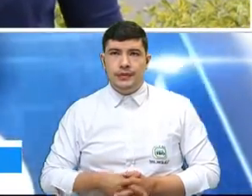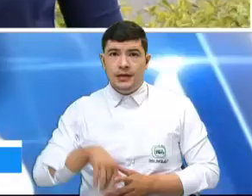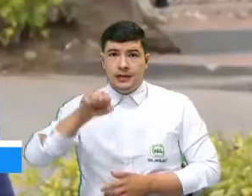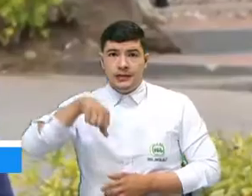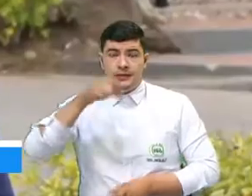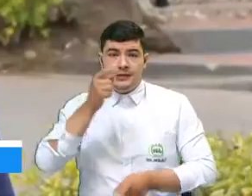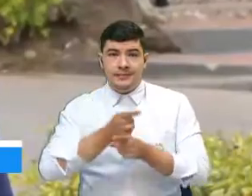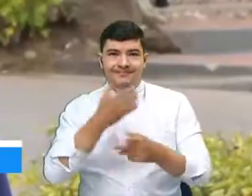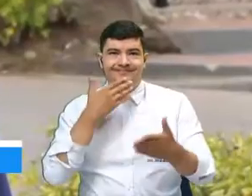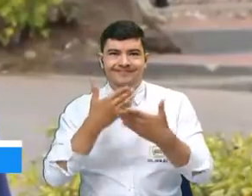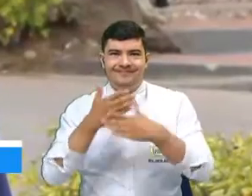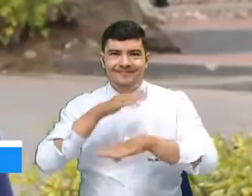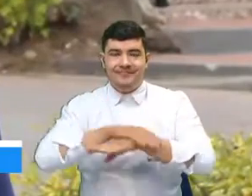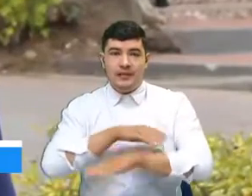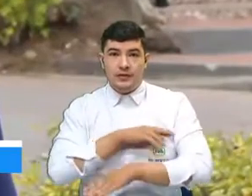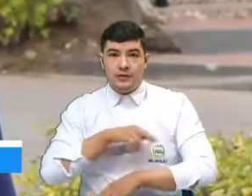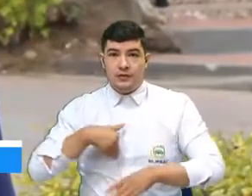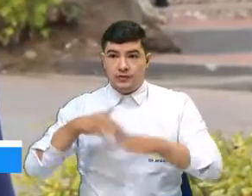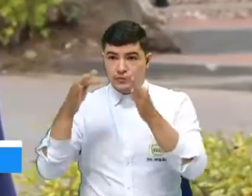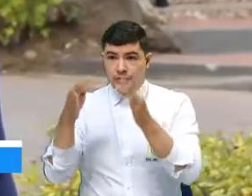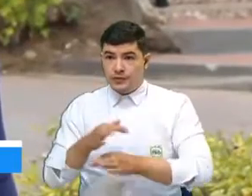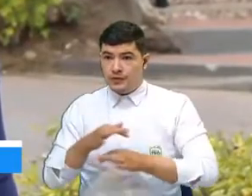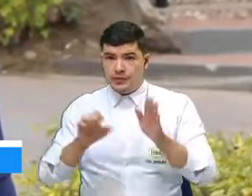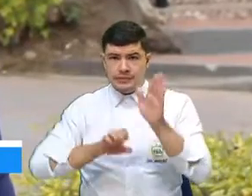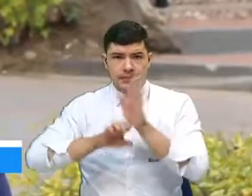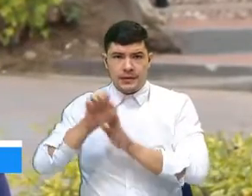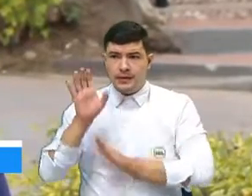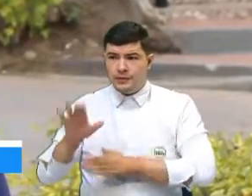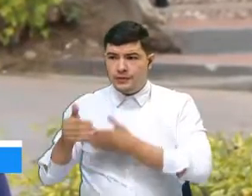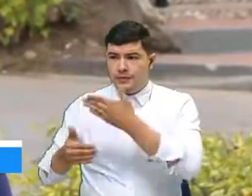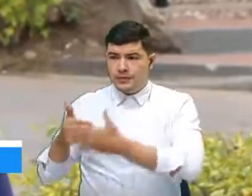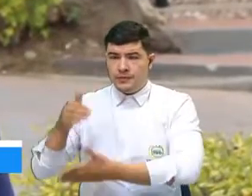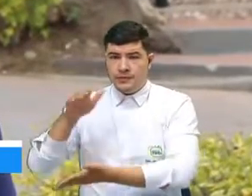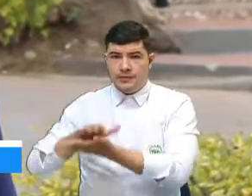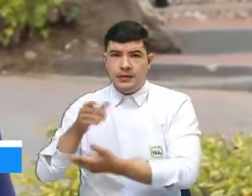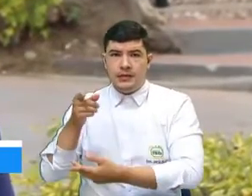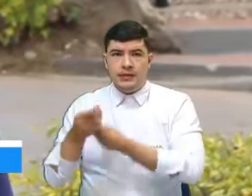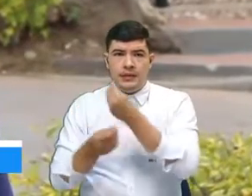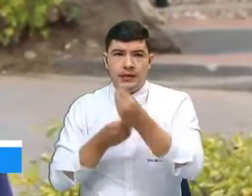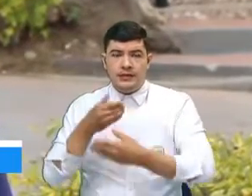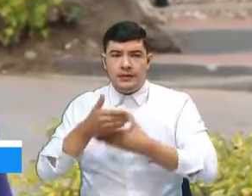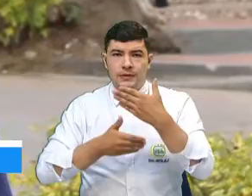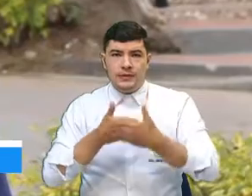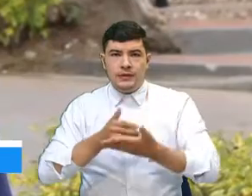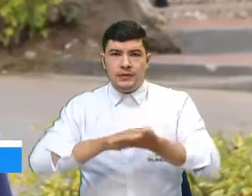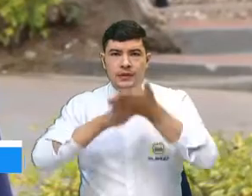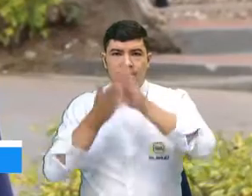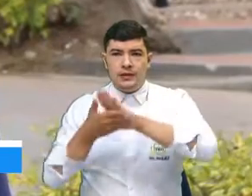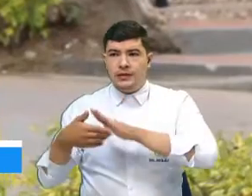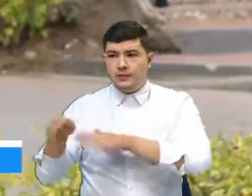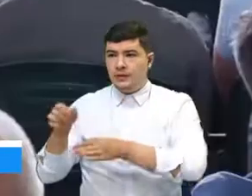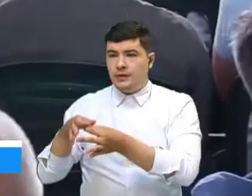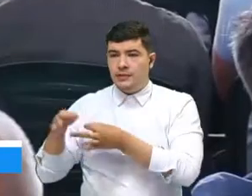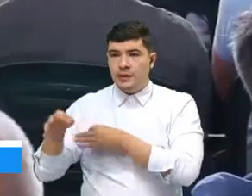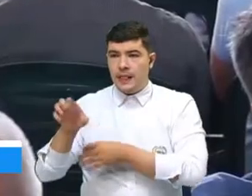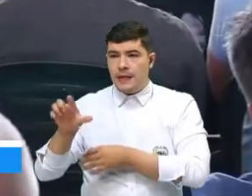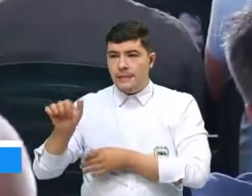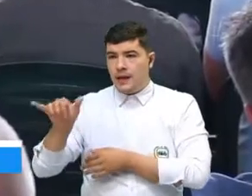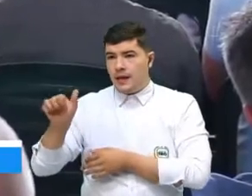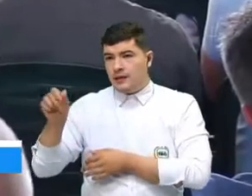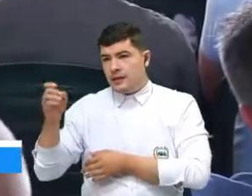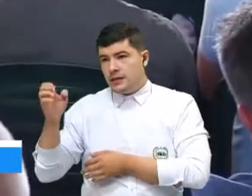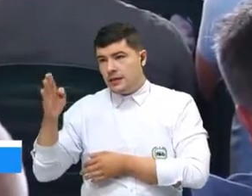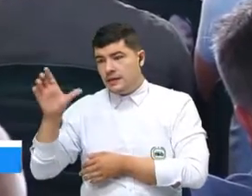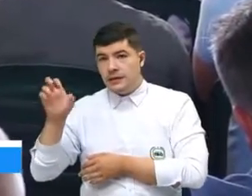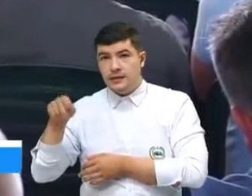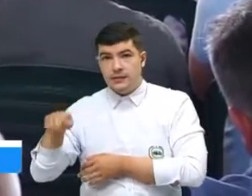Así es, muy buenas tardes, y con total éxito y tranquilidad se realizó la Comisión de Paz del Congreso en el municipio de La Playa de Belén. Los